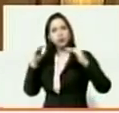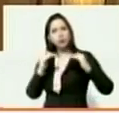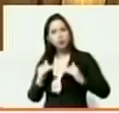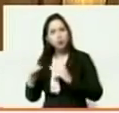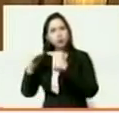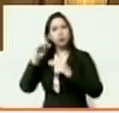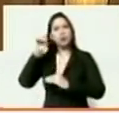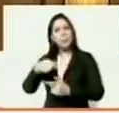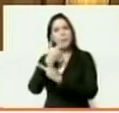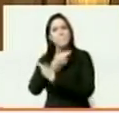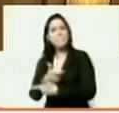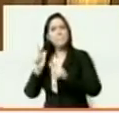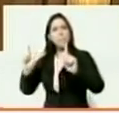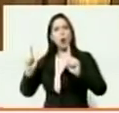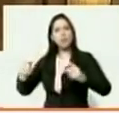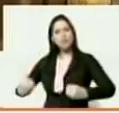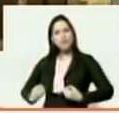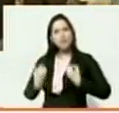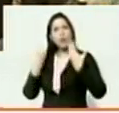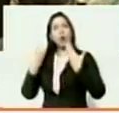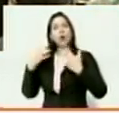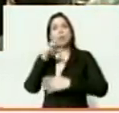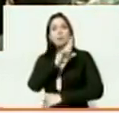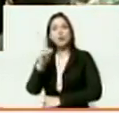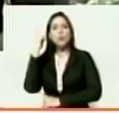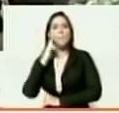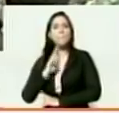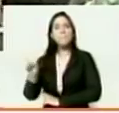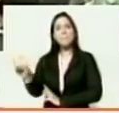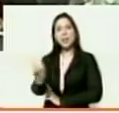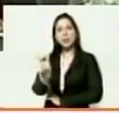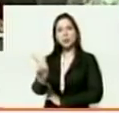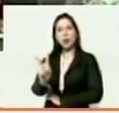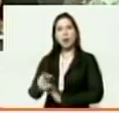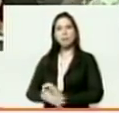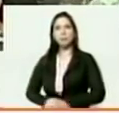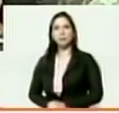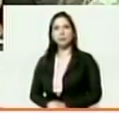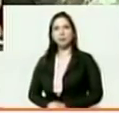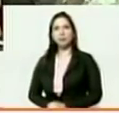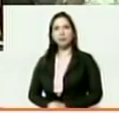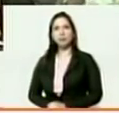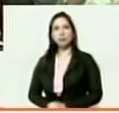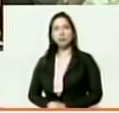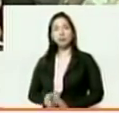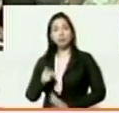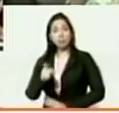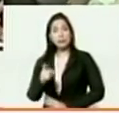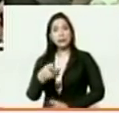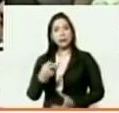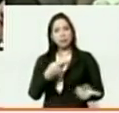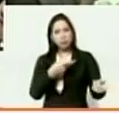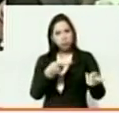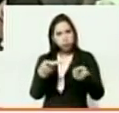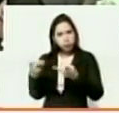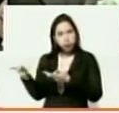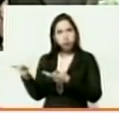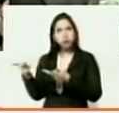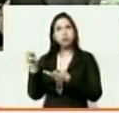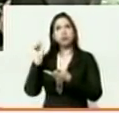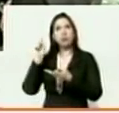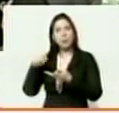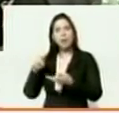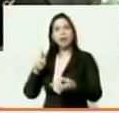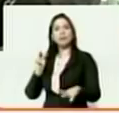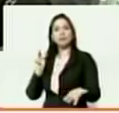la libertad de expresión en la República Bolivariana de Venezuela. Parte del recibimiento y la llegada